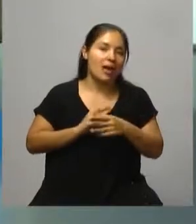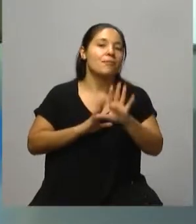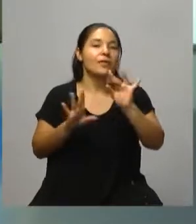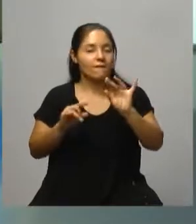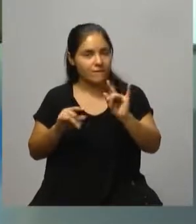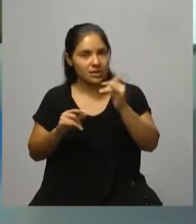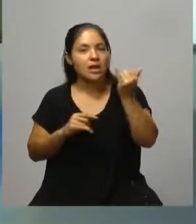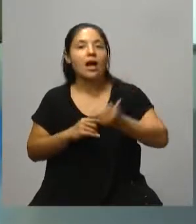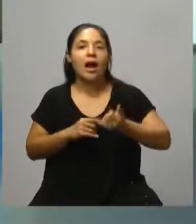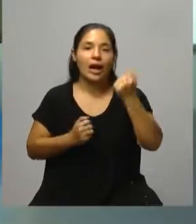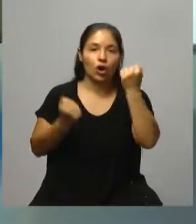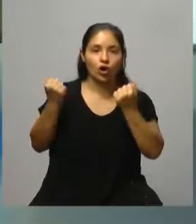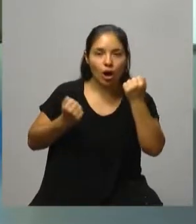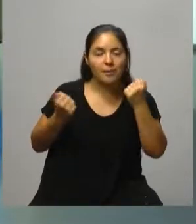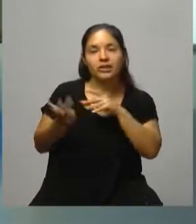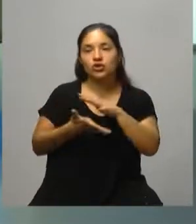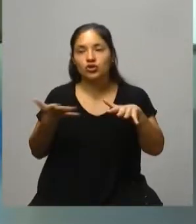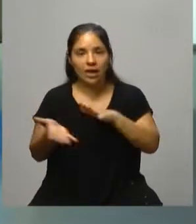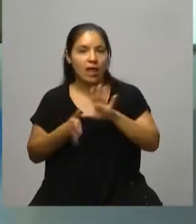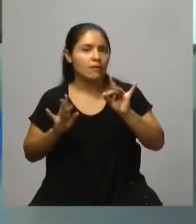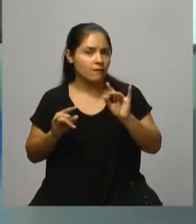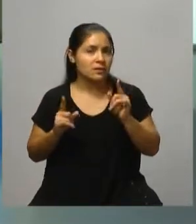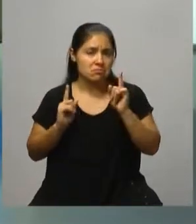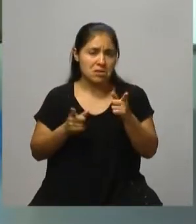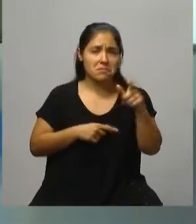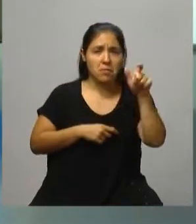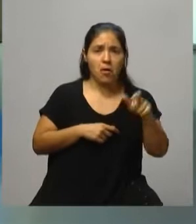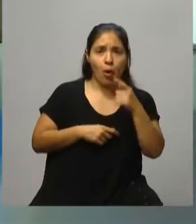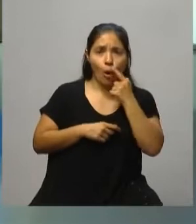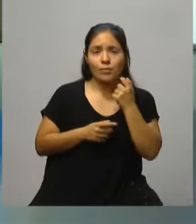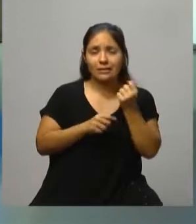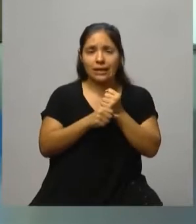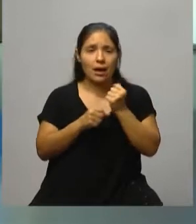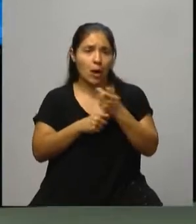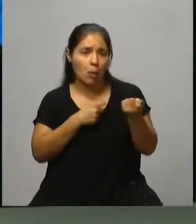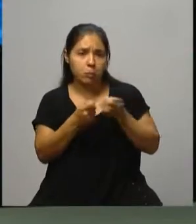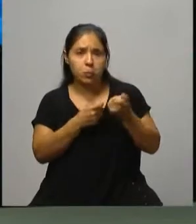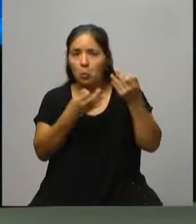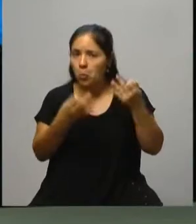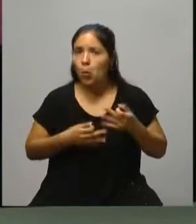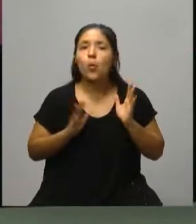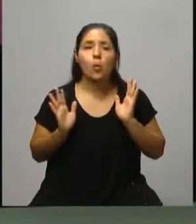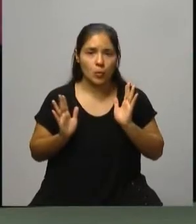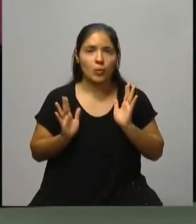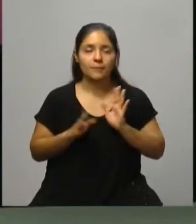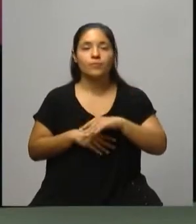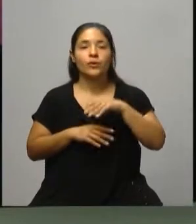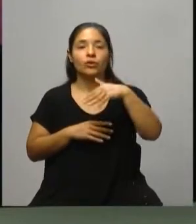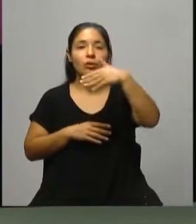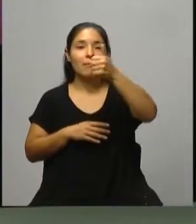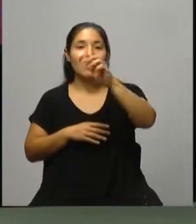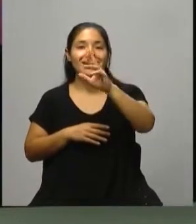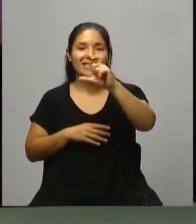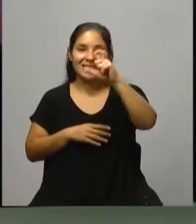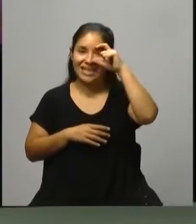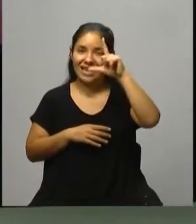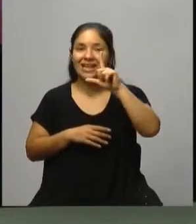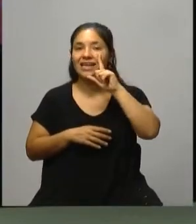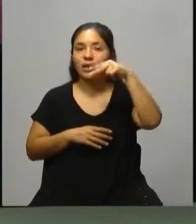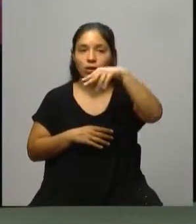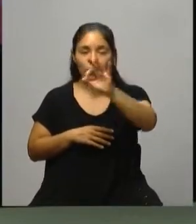eso? Bueno, empezando por el tema del partido de la Unión Cívica Radical acá en Mendoza, a pesar de que él